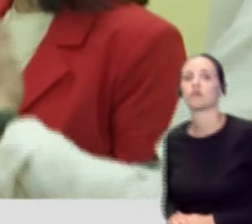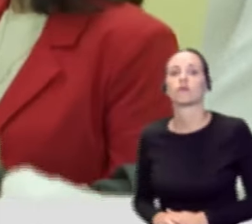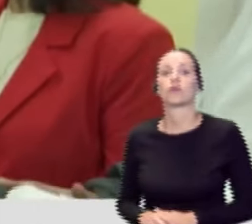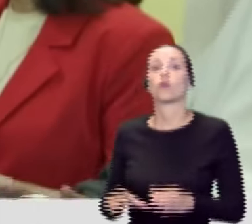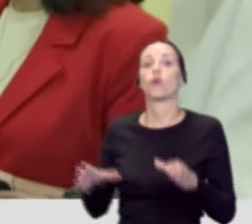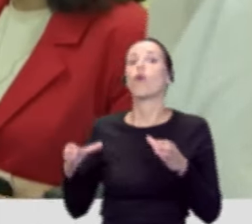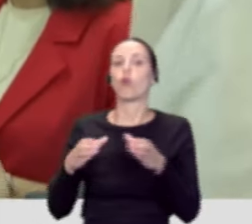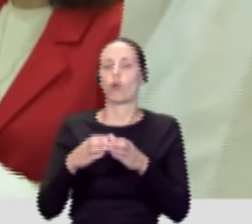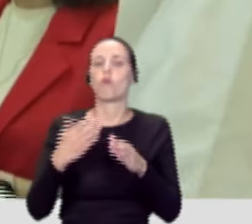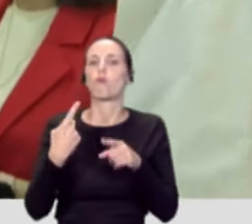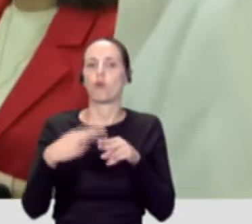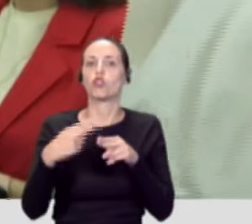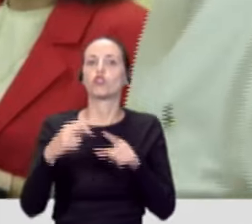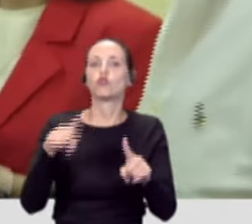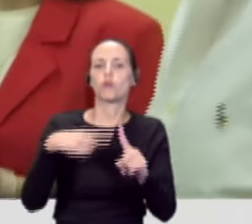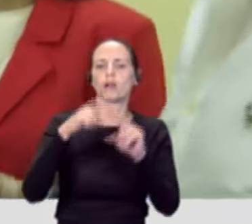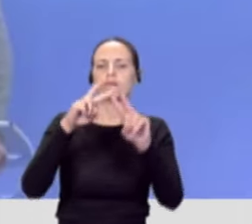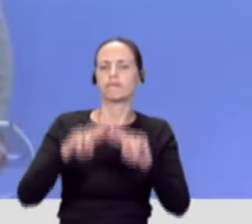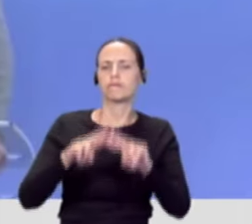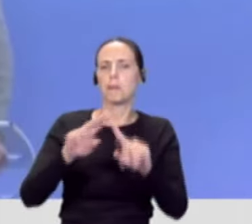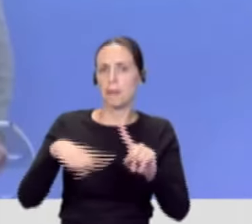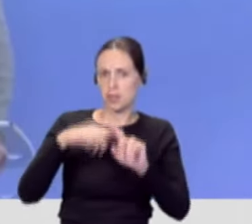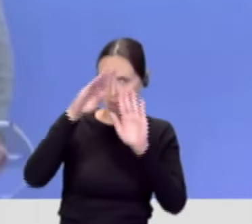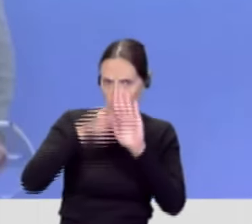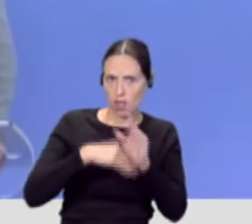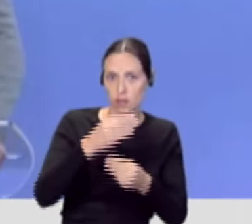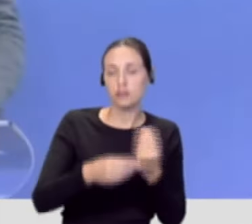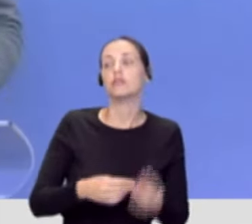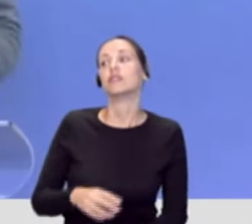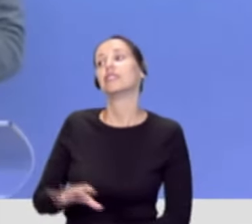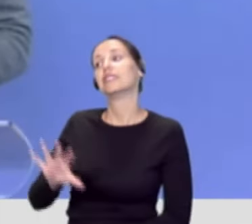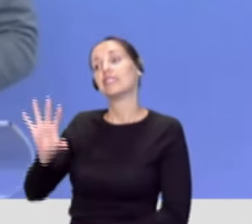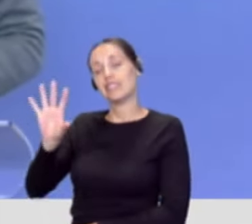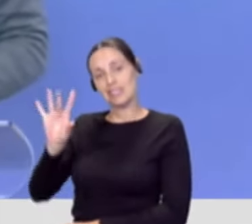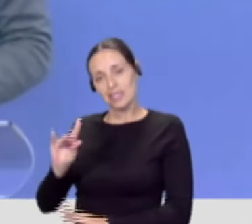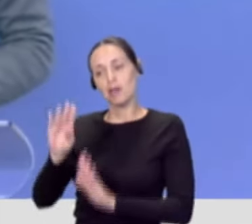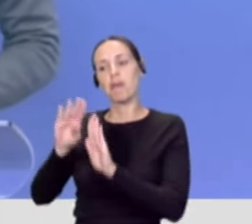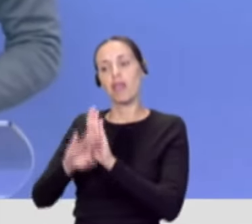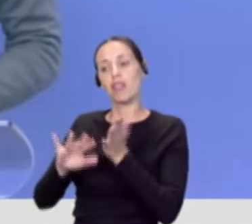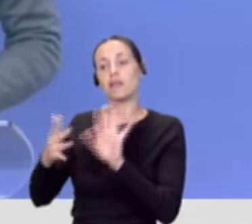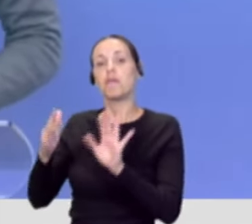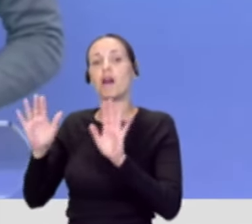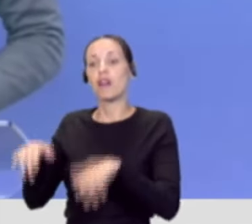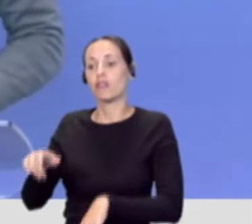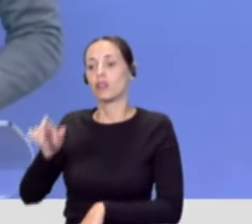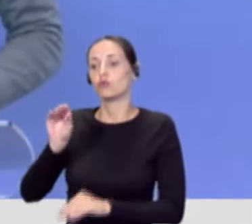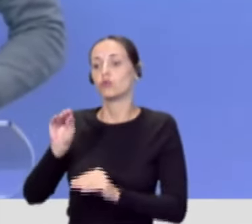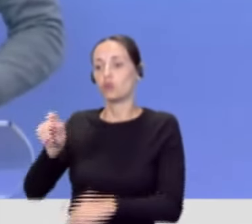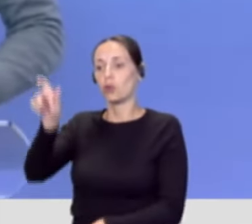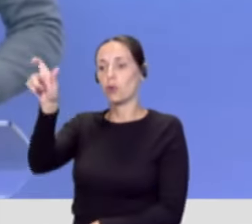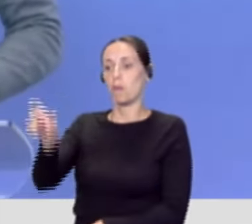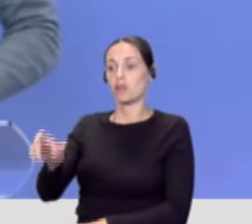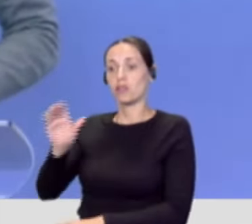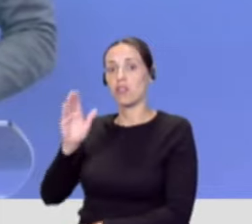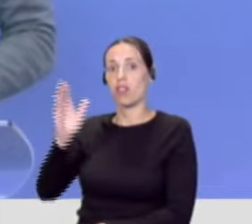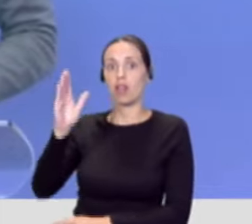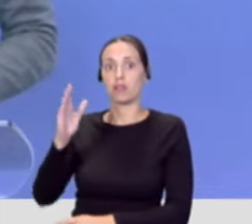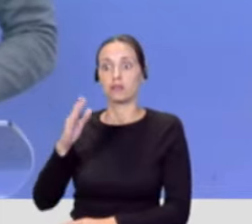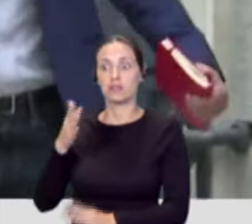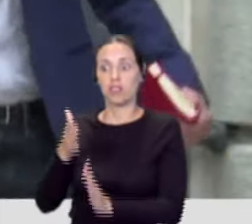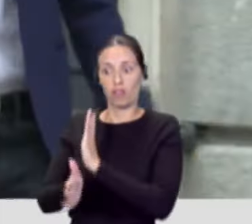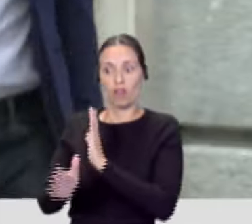sí, ha tomado medidas, y, pero todo esto se ha hecho un daño reputacional que yo no sé si se van a recuperar de